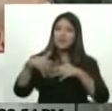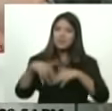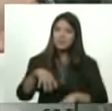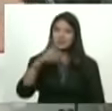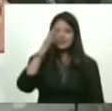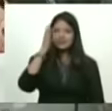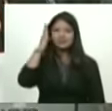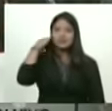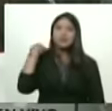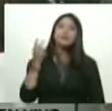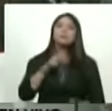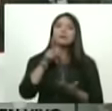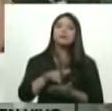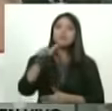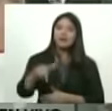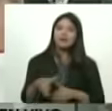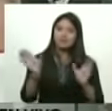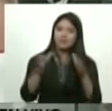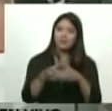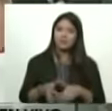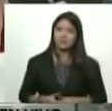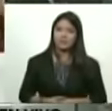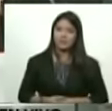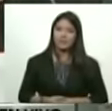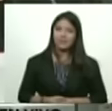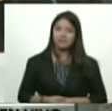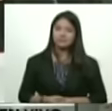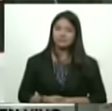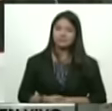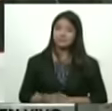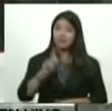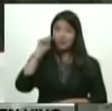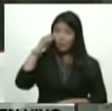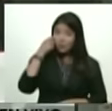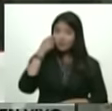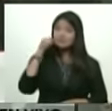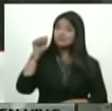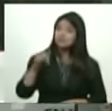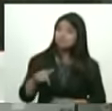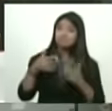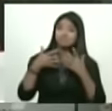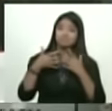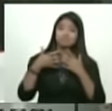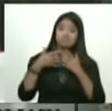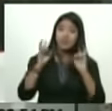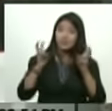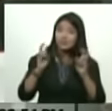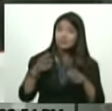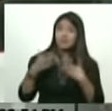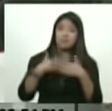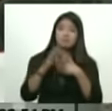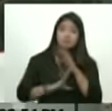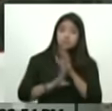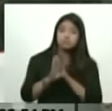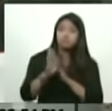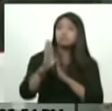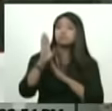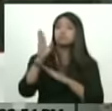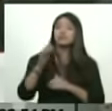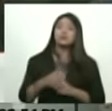participa en esta reunión. El día de hoy, recordemos, un motor productivo y que ha sido